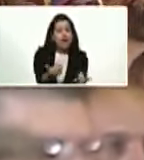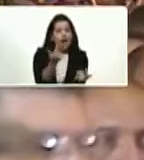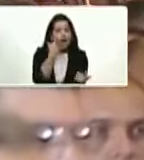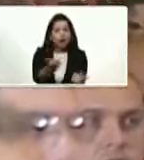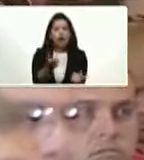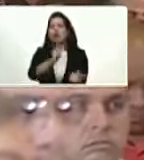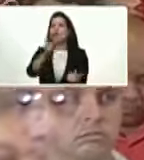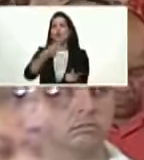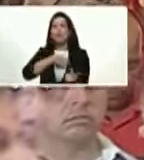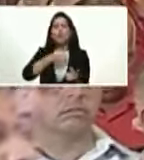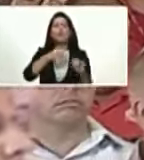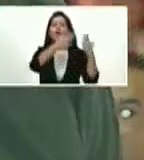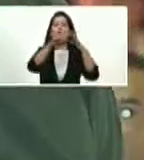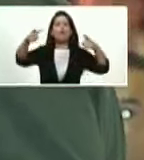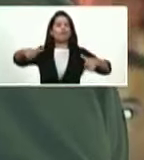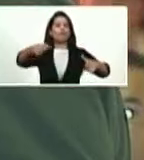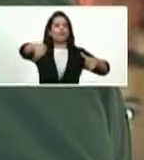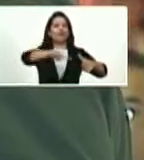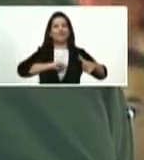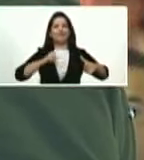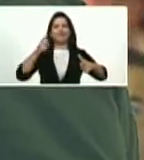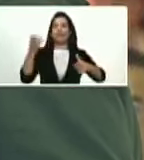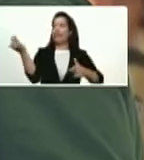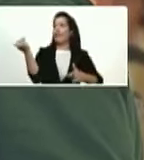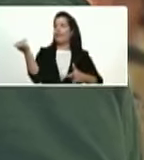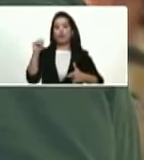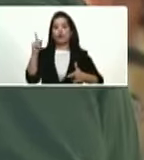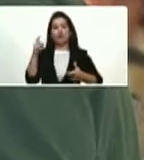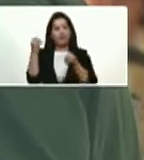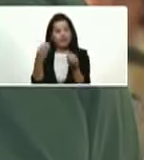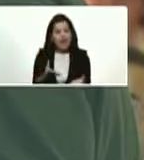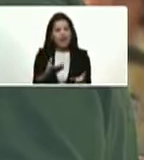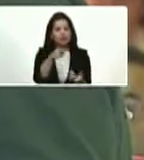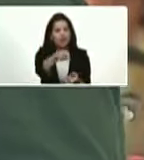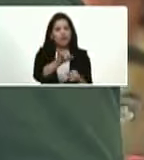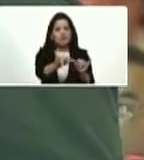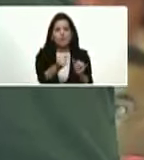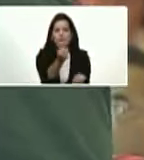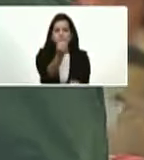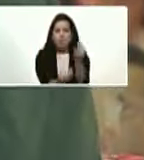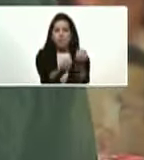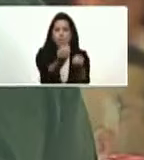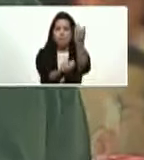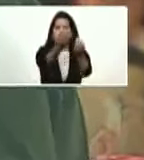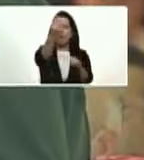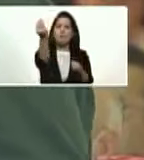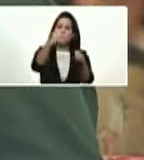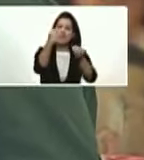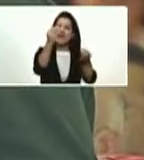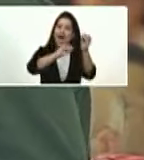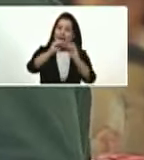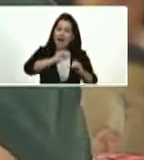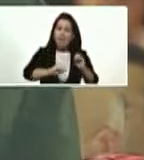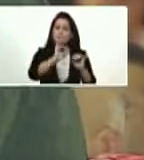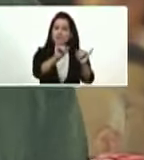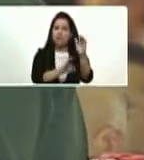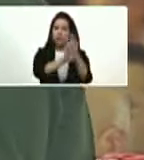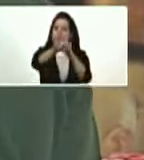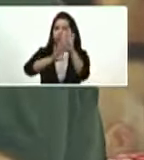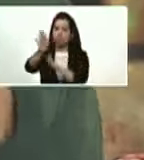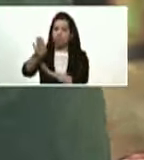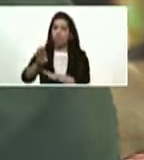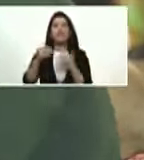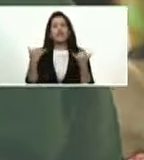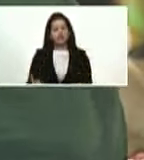crear comunas improductivas. Y el movimiento popular se está organizando y está en